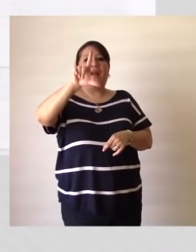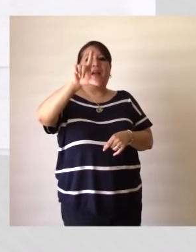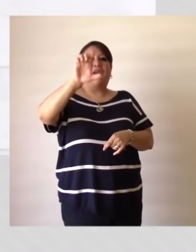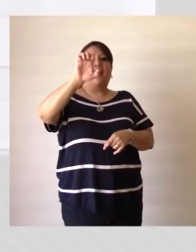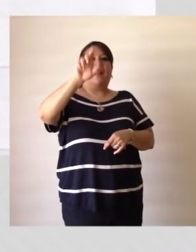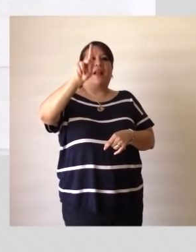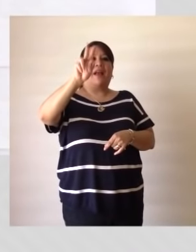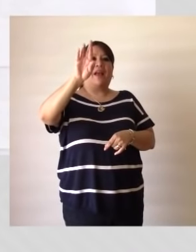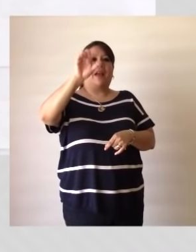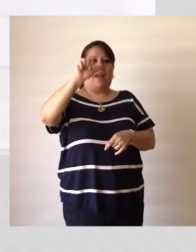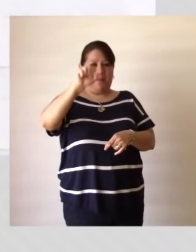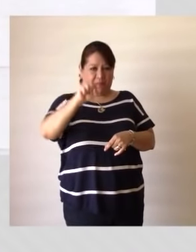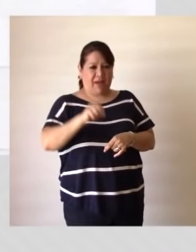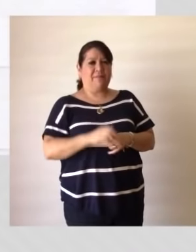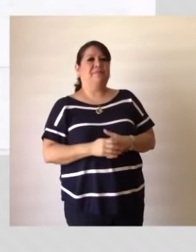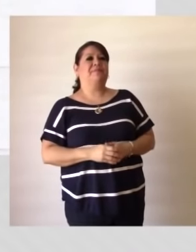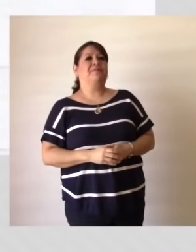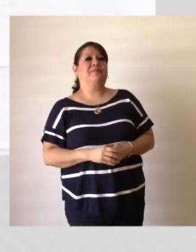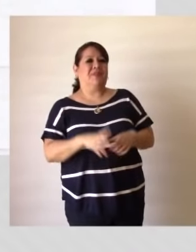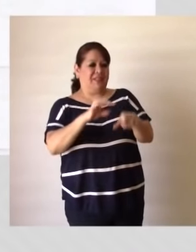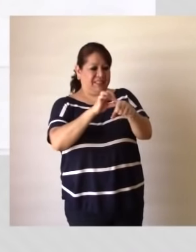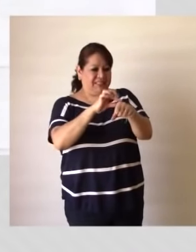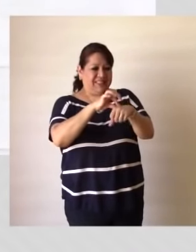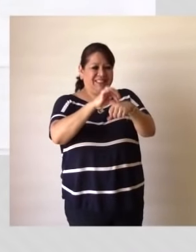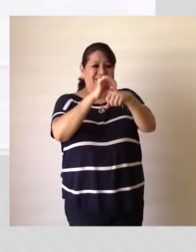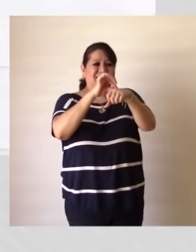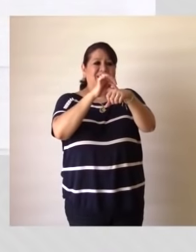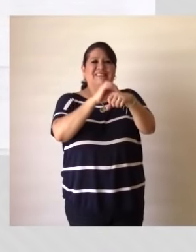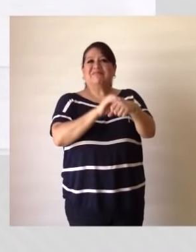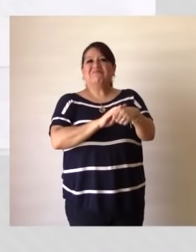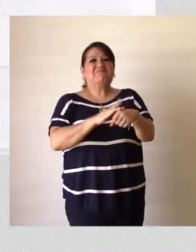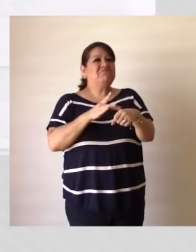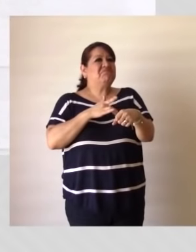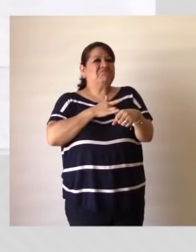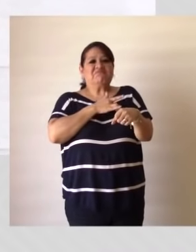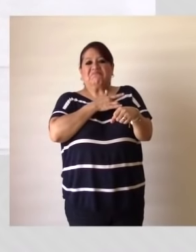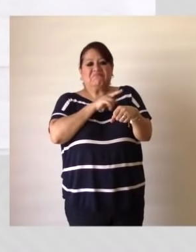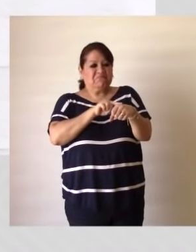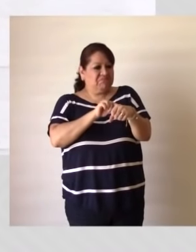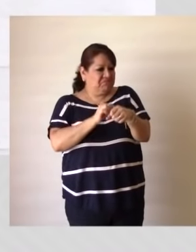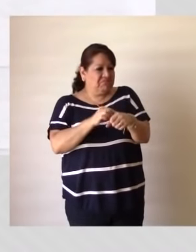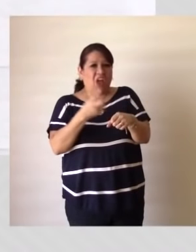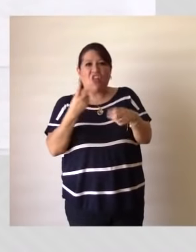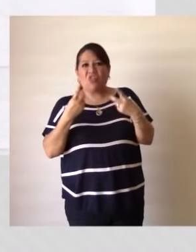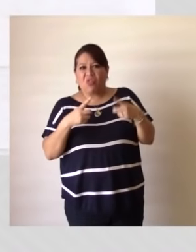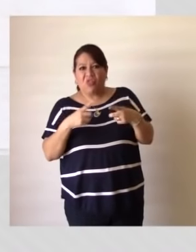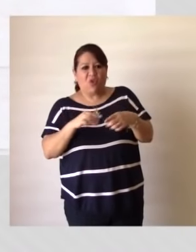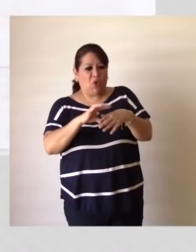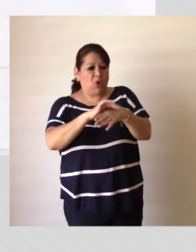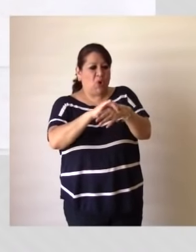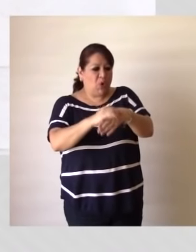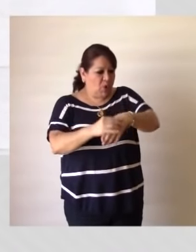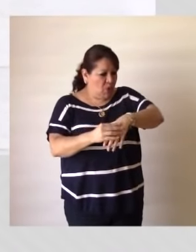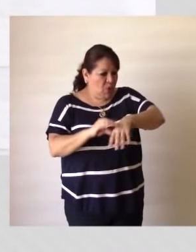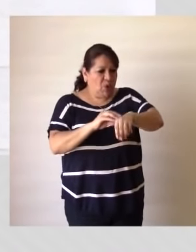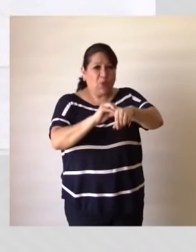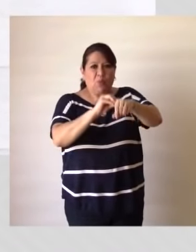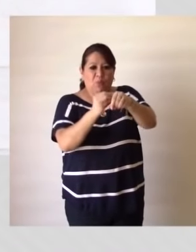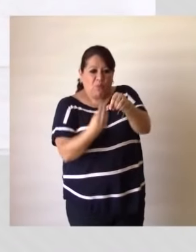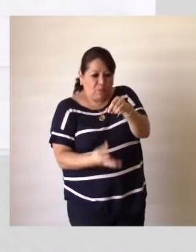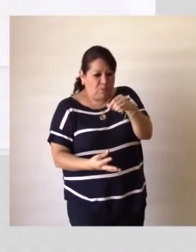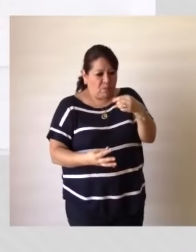perdiendo sensibilidad en ciertas extremidades o partes del cuerpo y así es el pecado